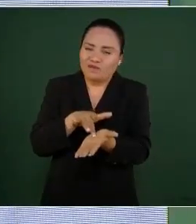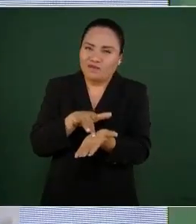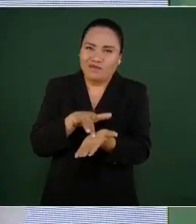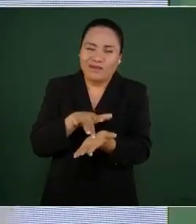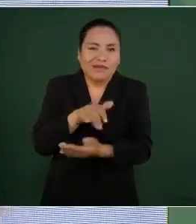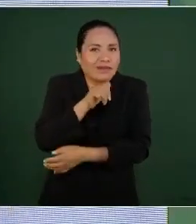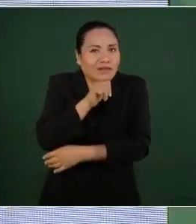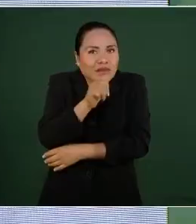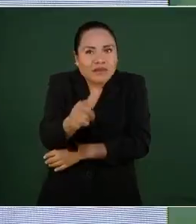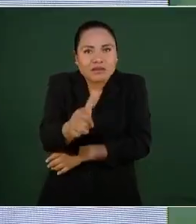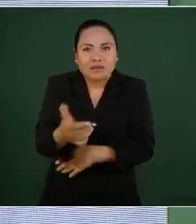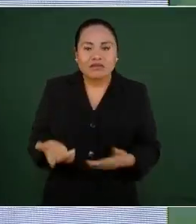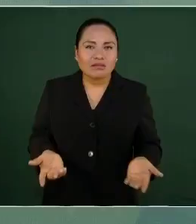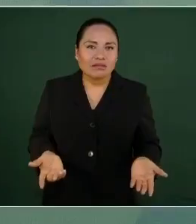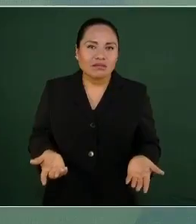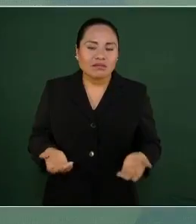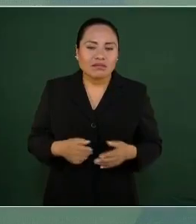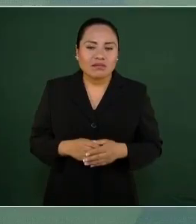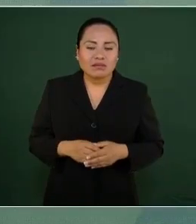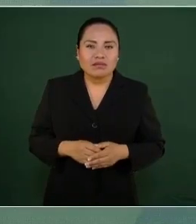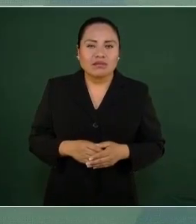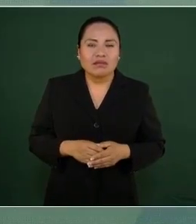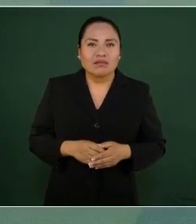en nada.